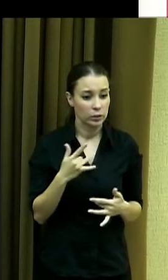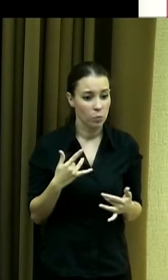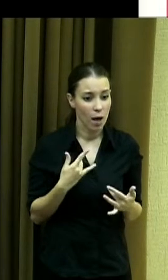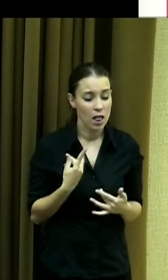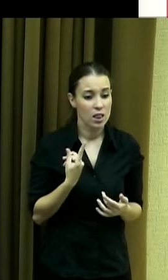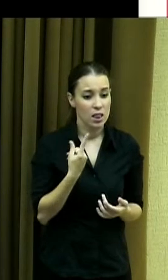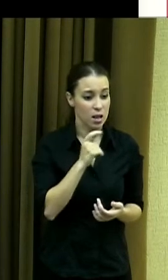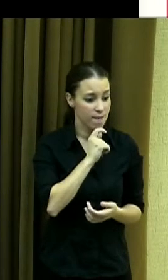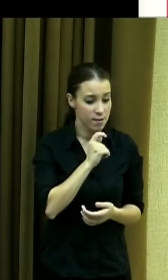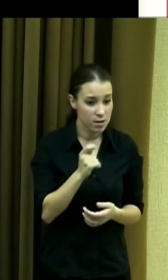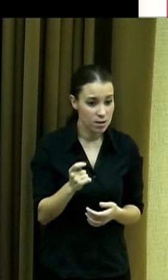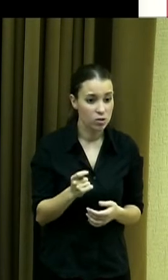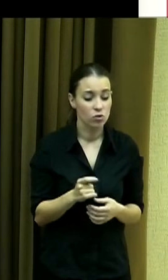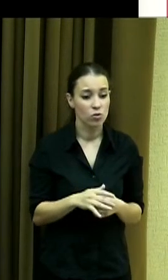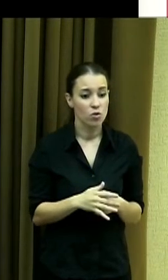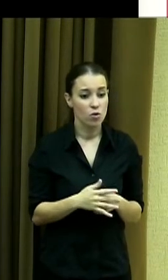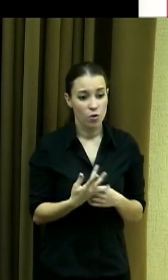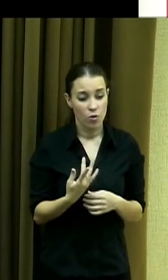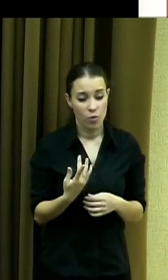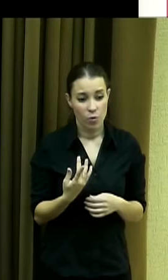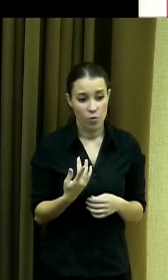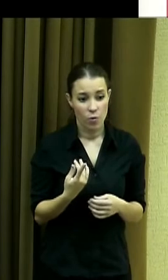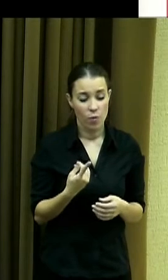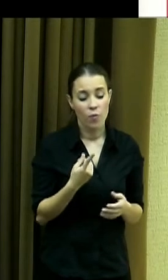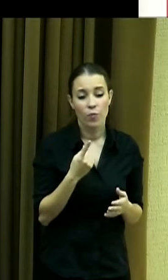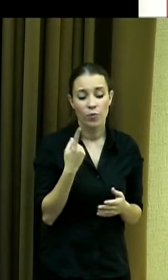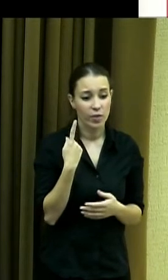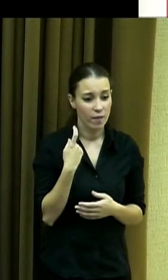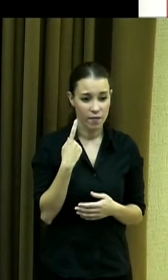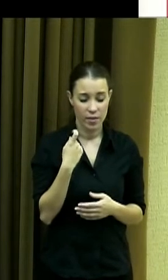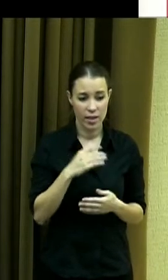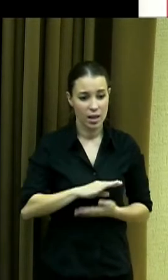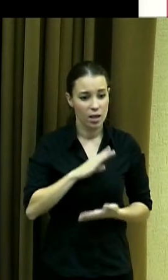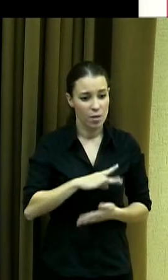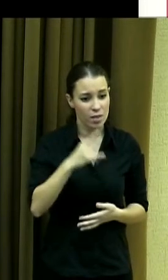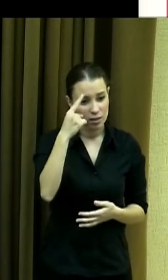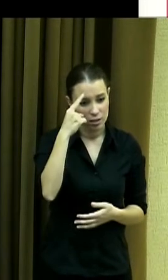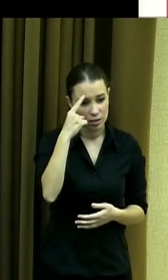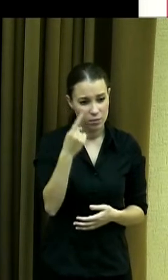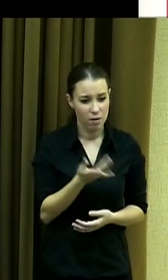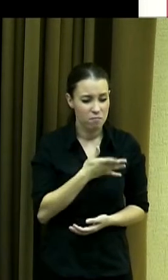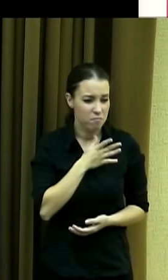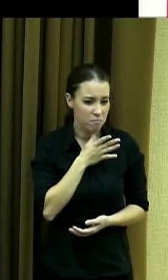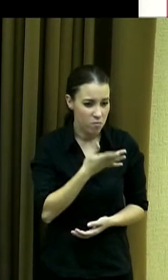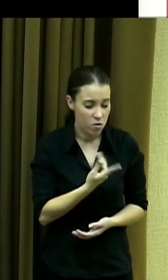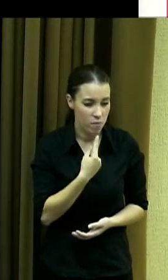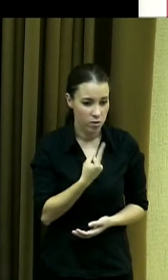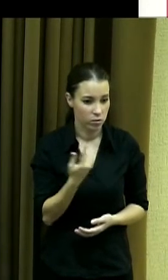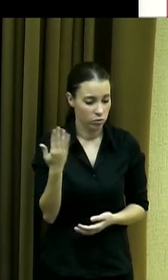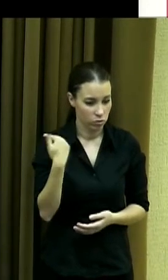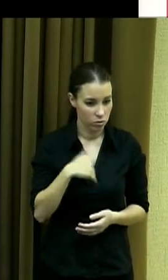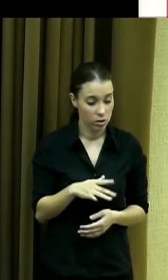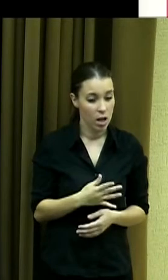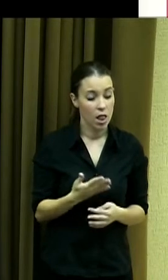dicen cuando una persona puede tener un déficit en la capacidad intelectiva. En la edad adulta